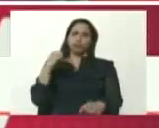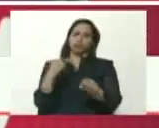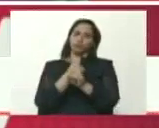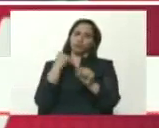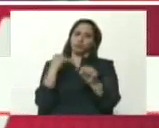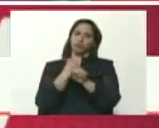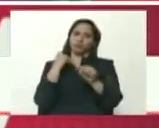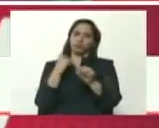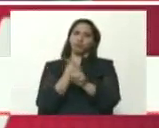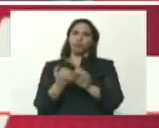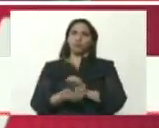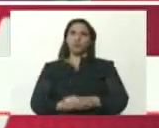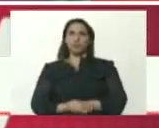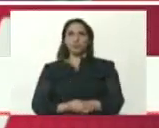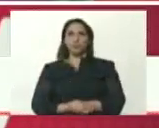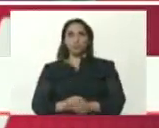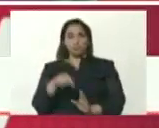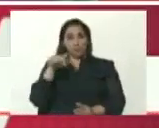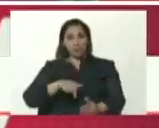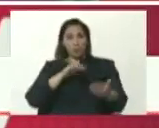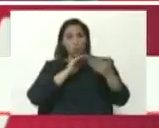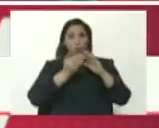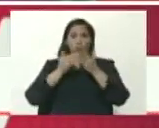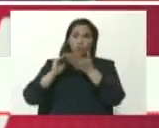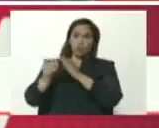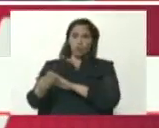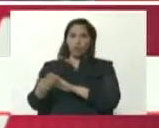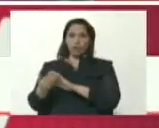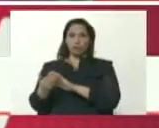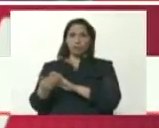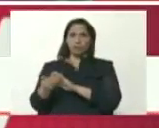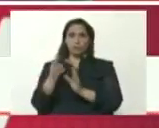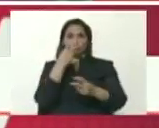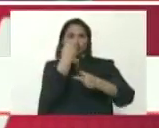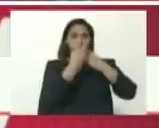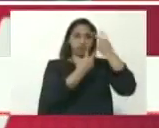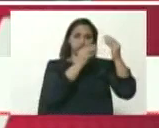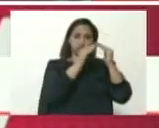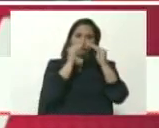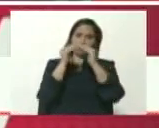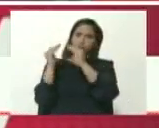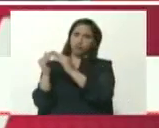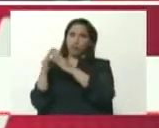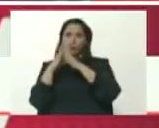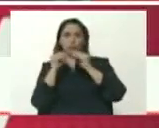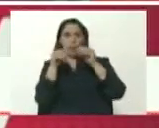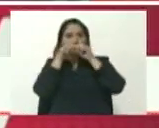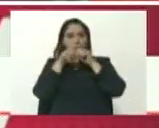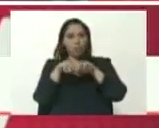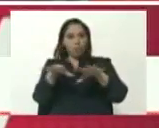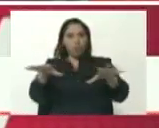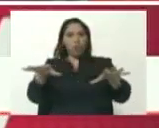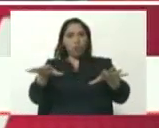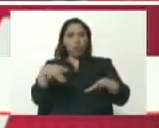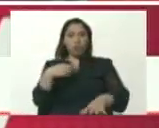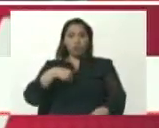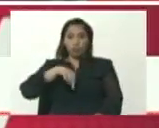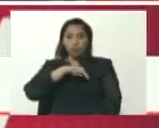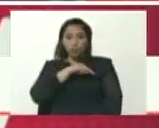trabajando, aquí las comunidades en el casa a casa, para todo desplegado.